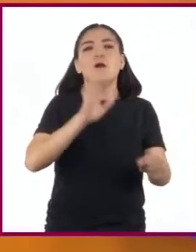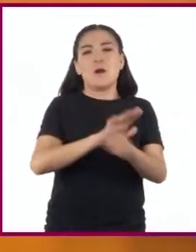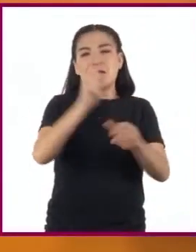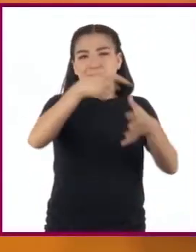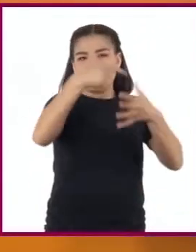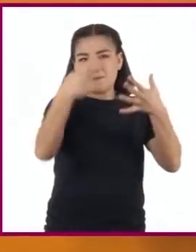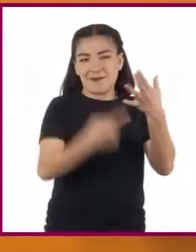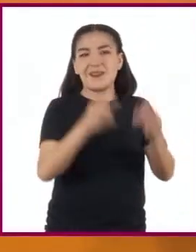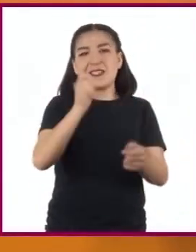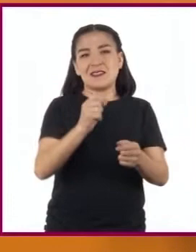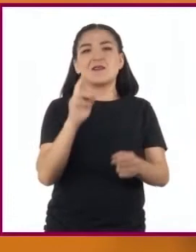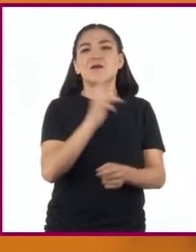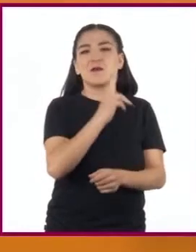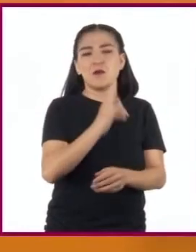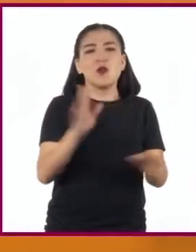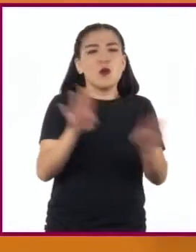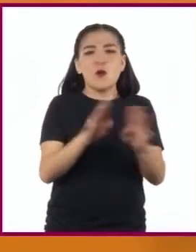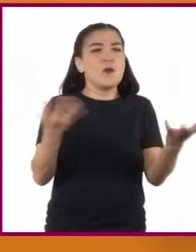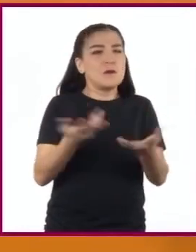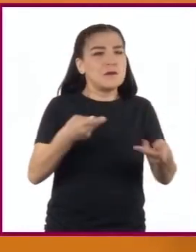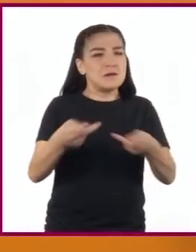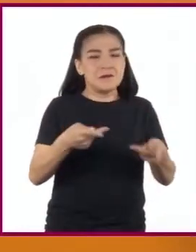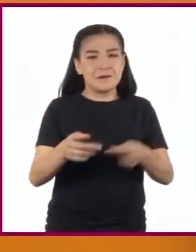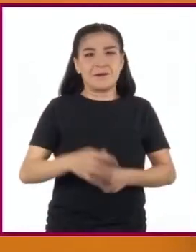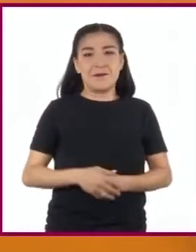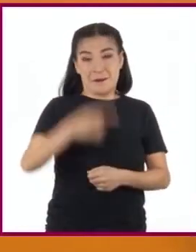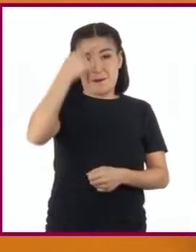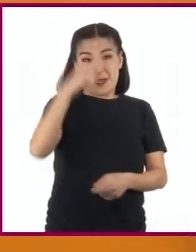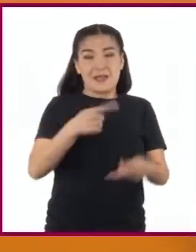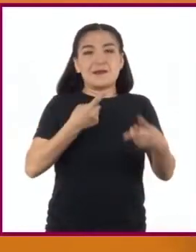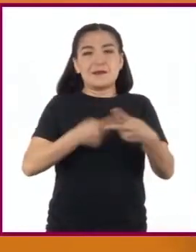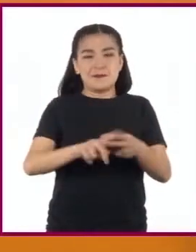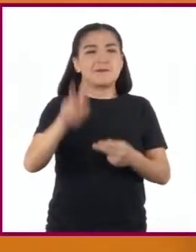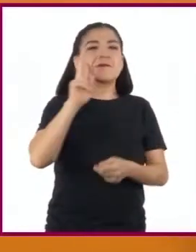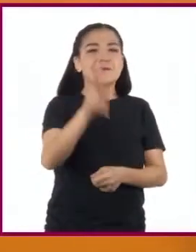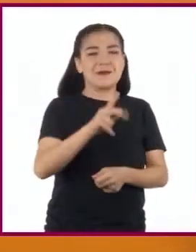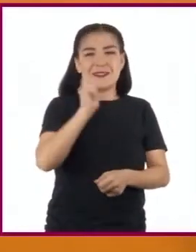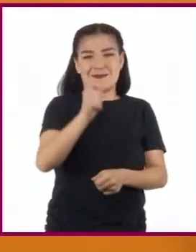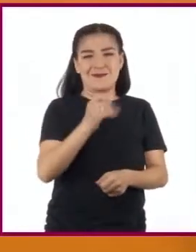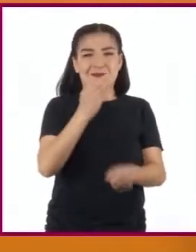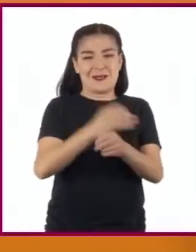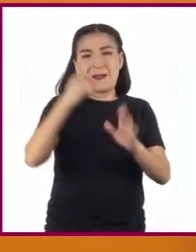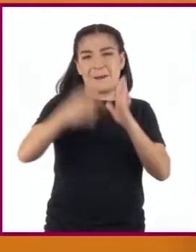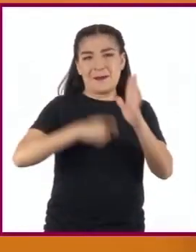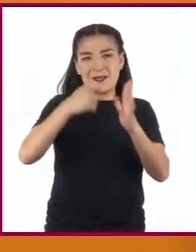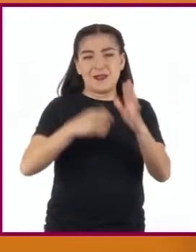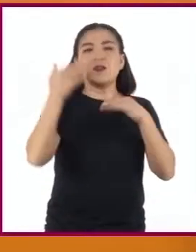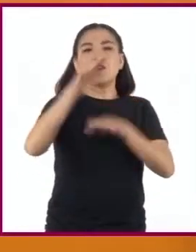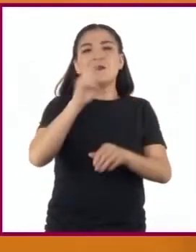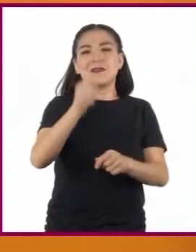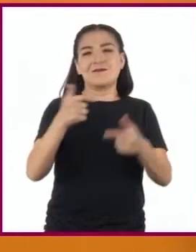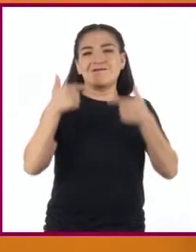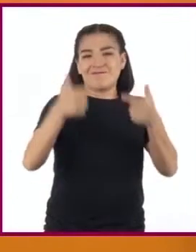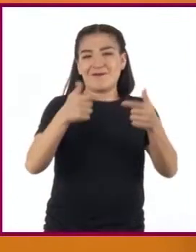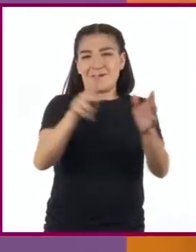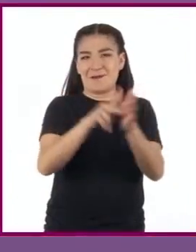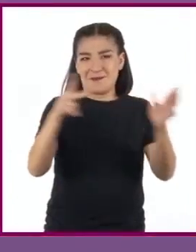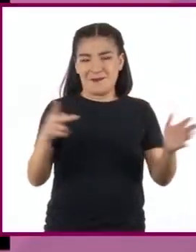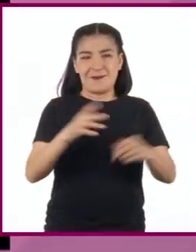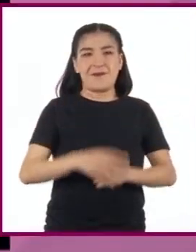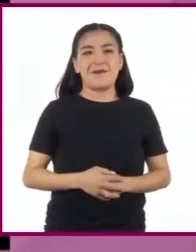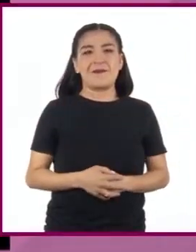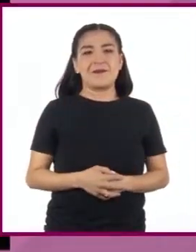nota informativa y cómo se construye. Para comenzar, veamos juntos el siguiente video sobre los géneros del periodismo.